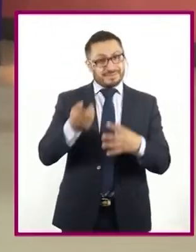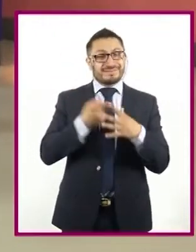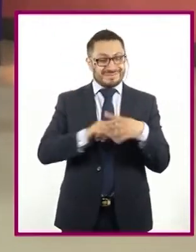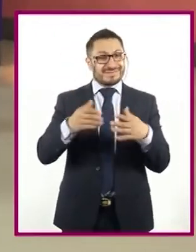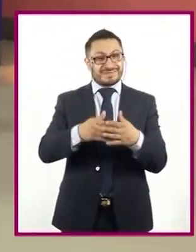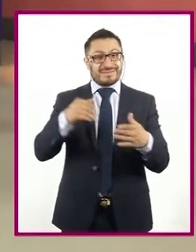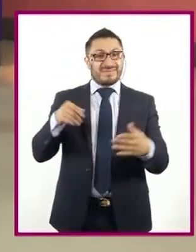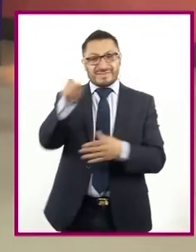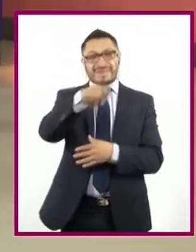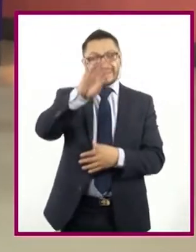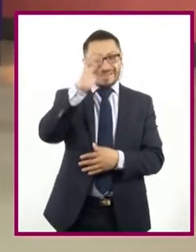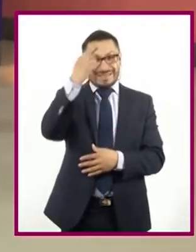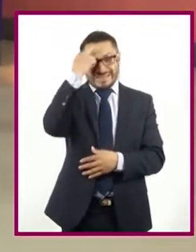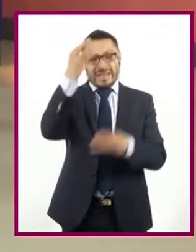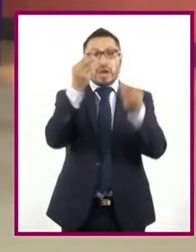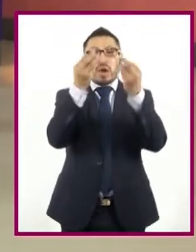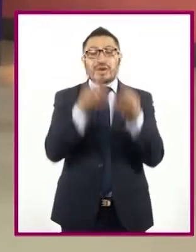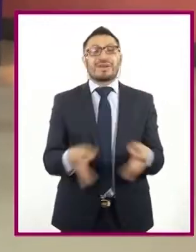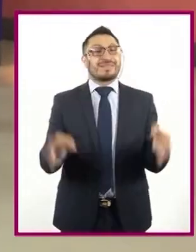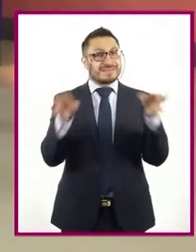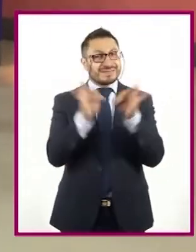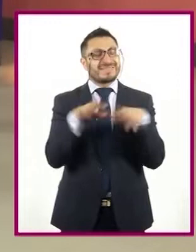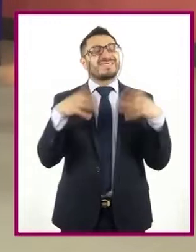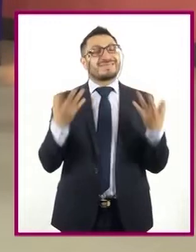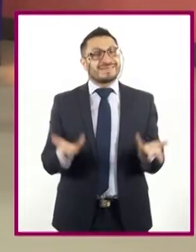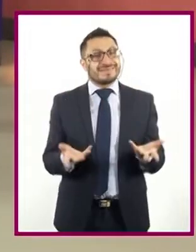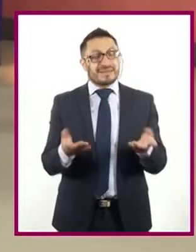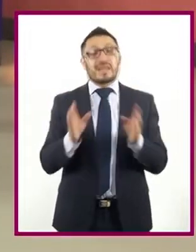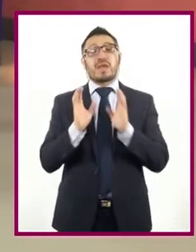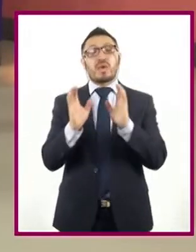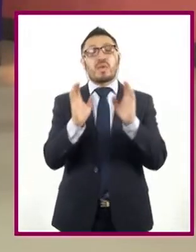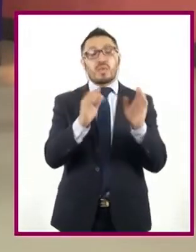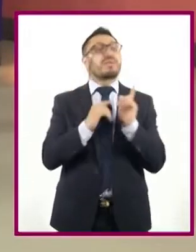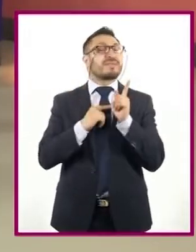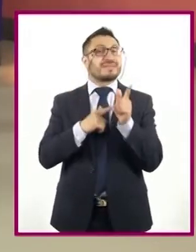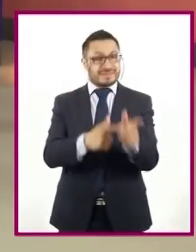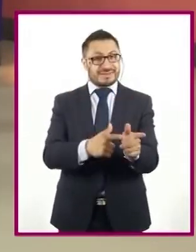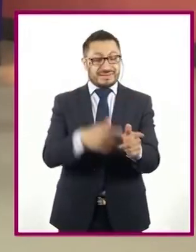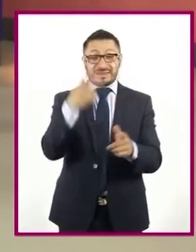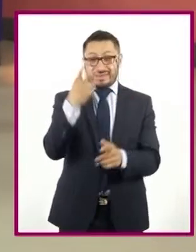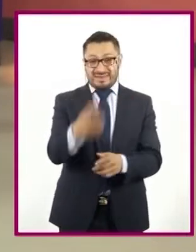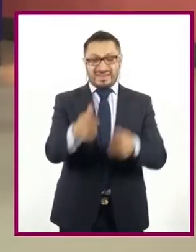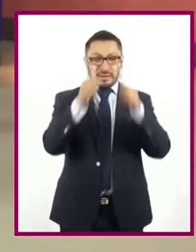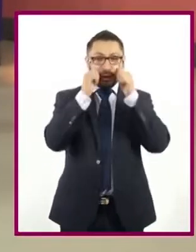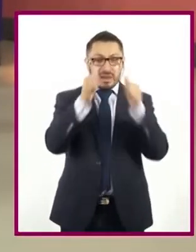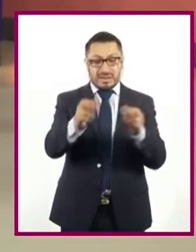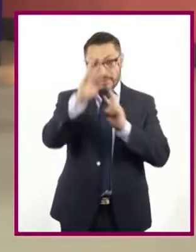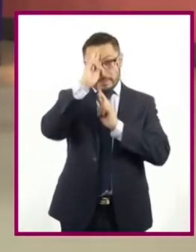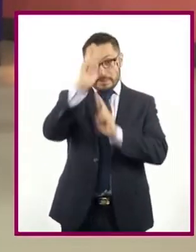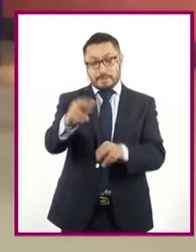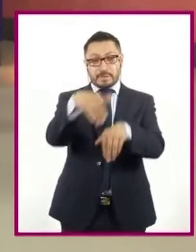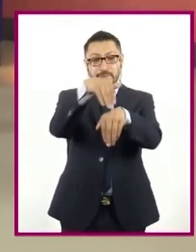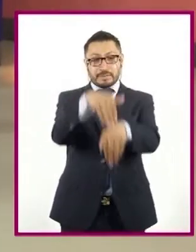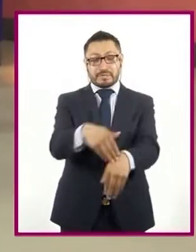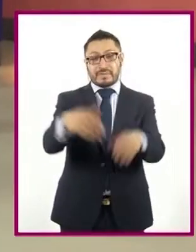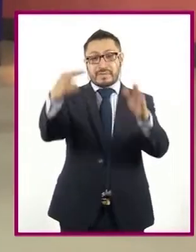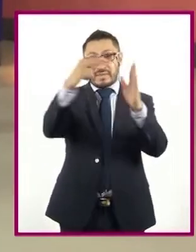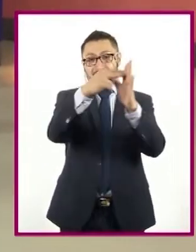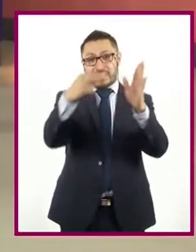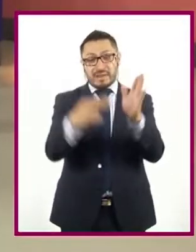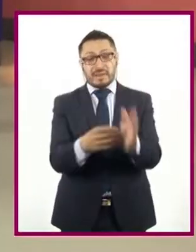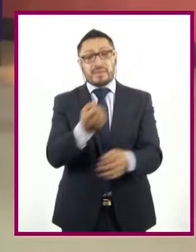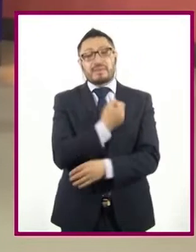les recordamos que es importante que sigamos cuidándonos. Por eso atendamos las recomendaciones de higiene y